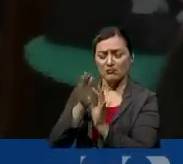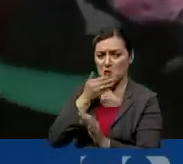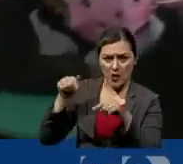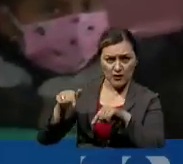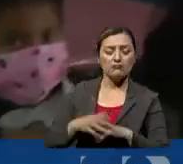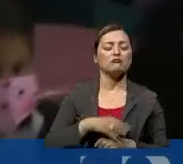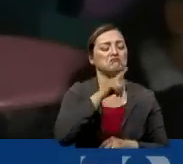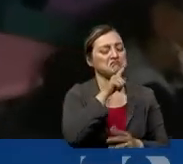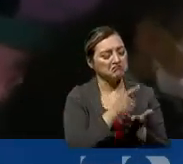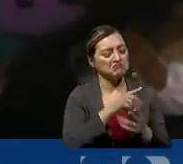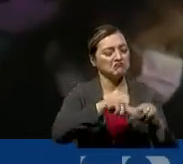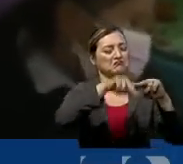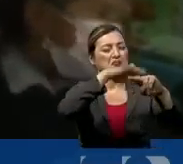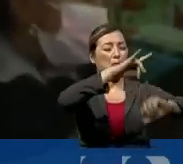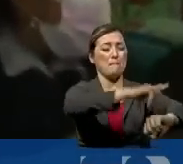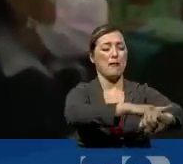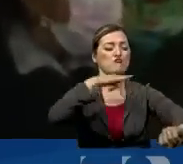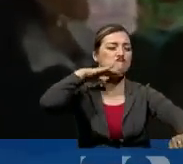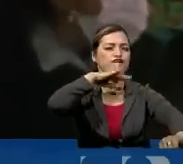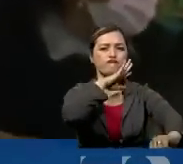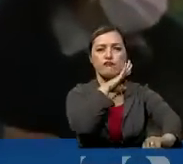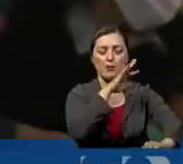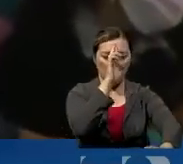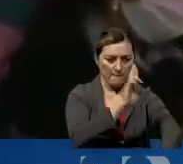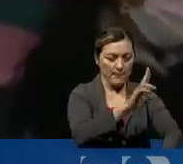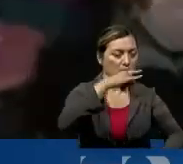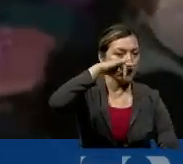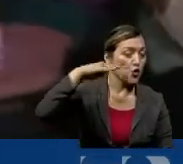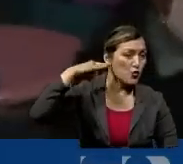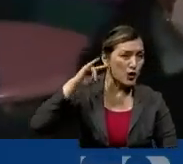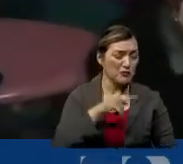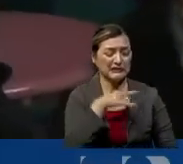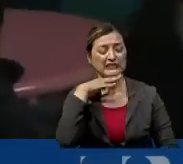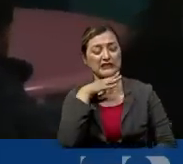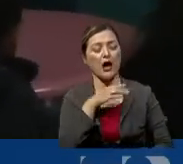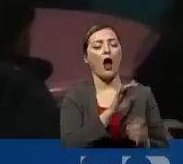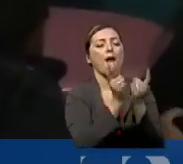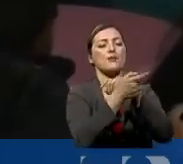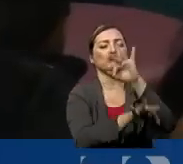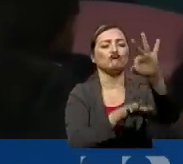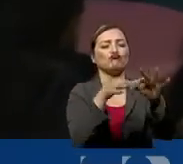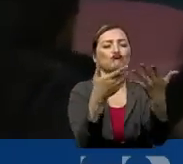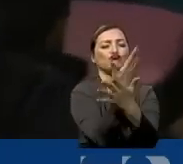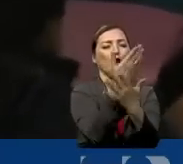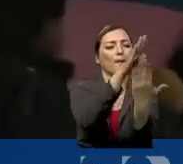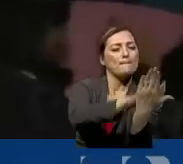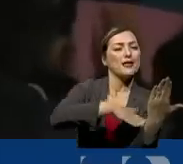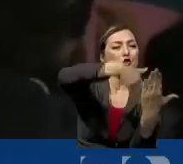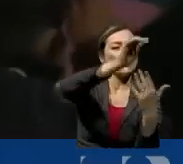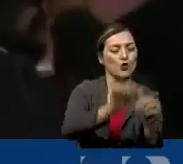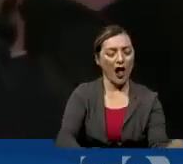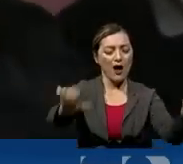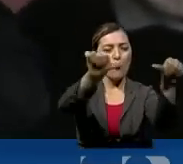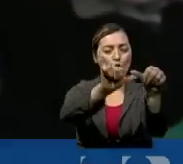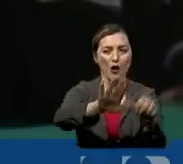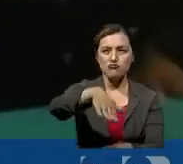infraestructura, se cambiaron los baños que tienen que ser dignos para nuestras niñas, niños, la pintura, las aulas, pero sobre todo porque